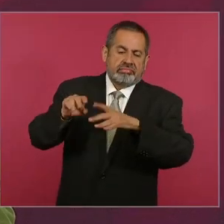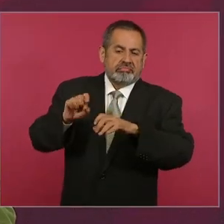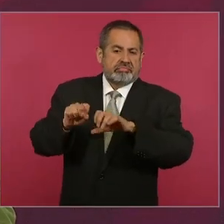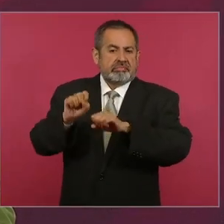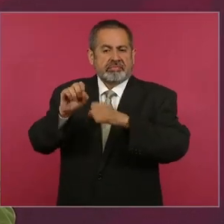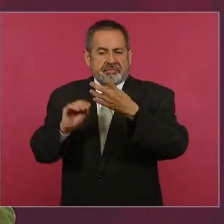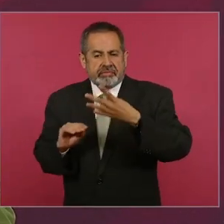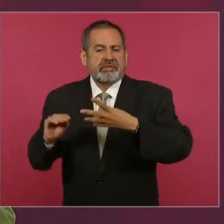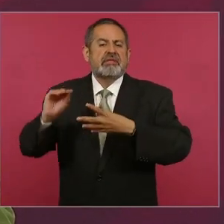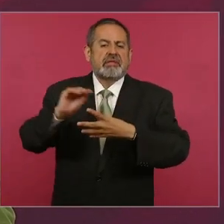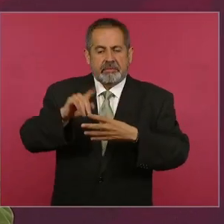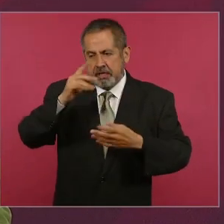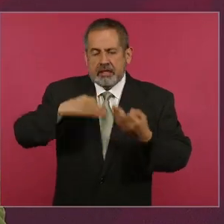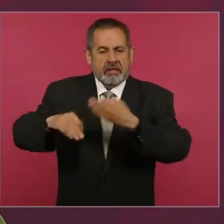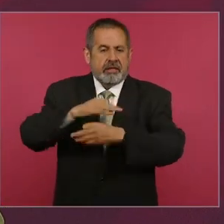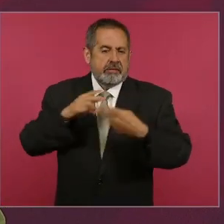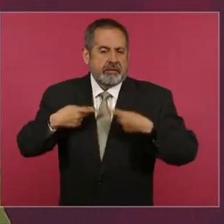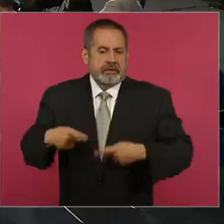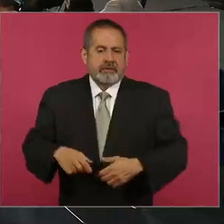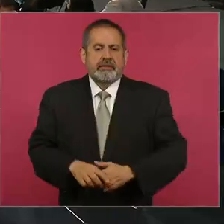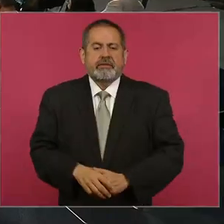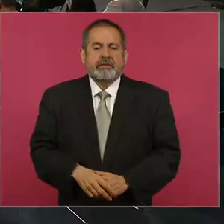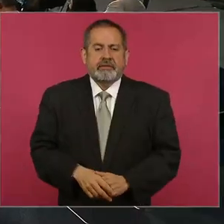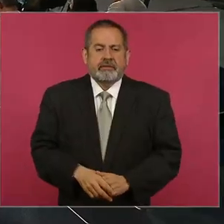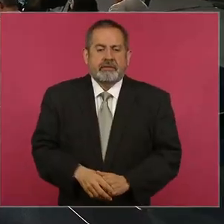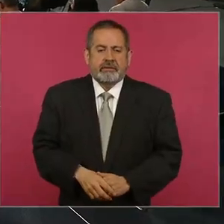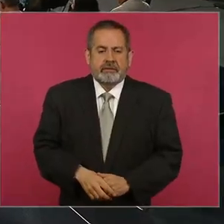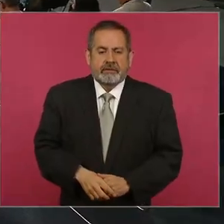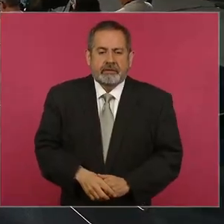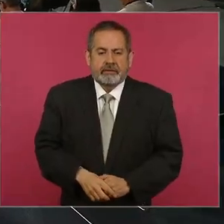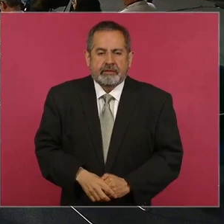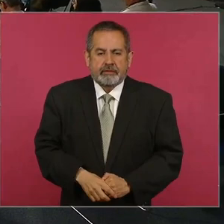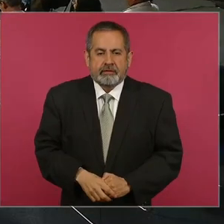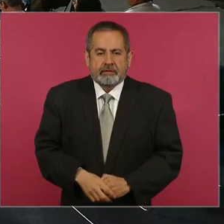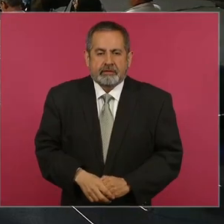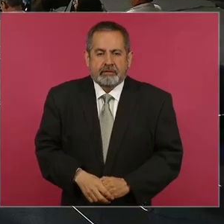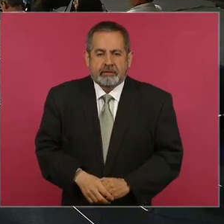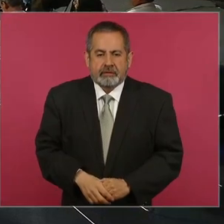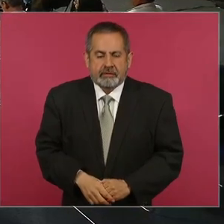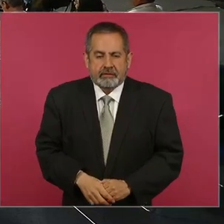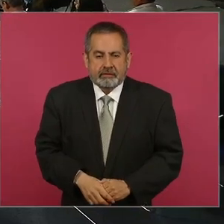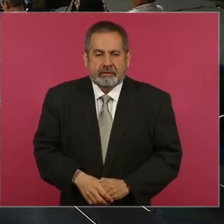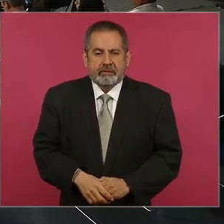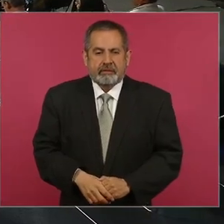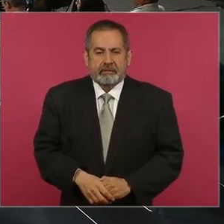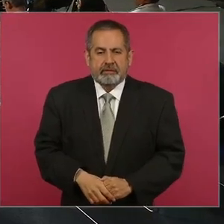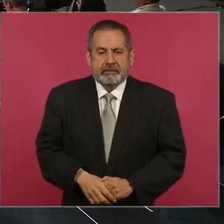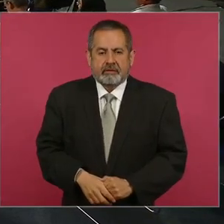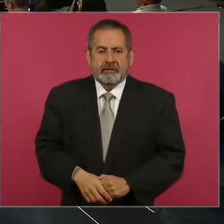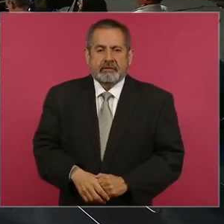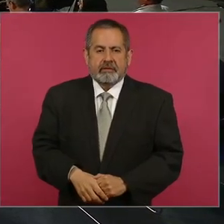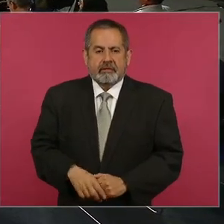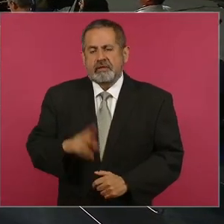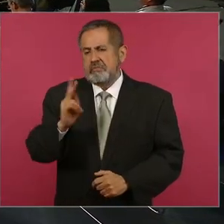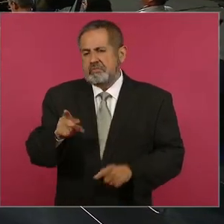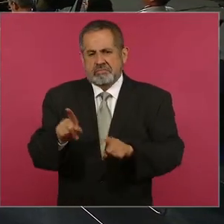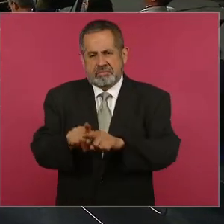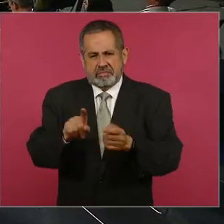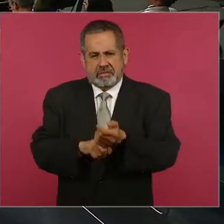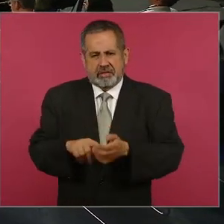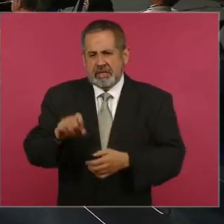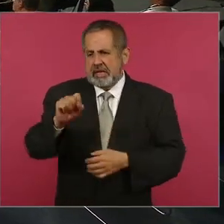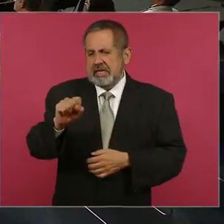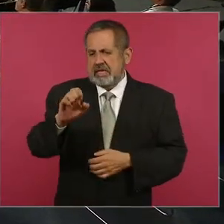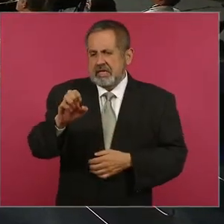ascensos del personal. Gracias. Y es similar a la Secretaría de Marina, ¿no?